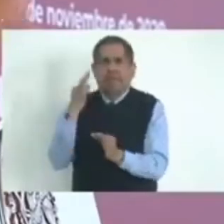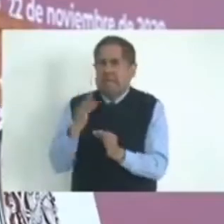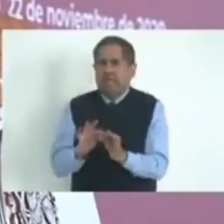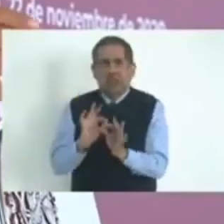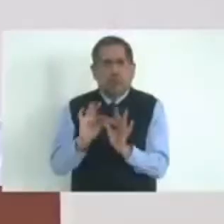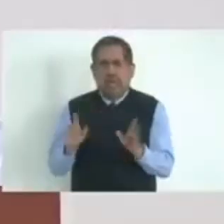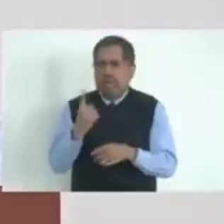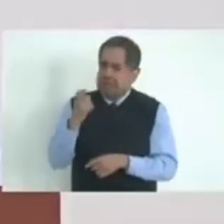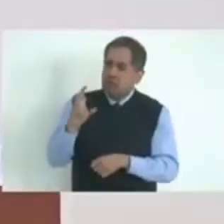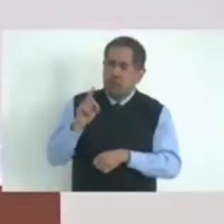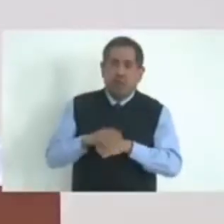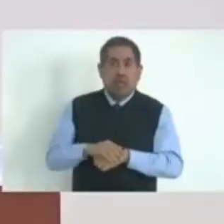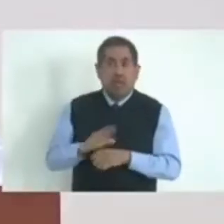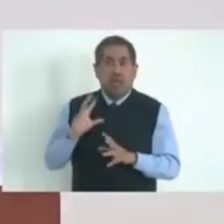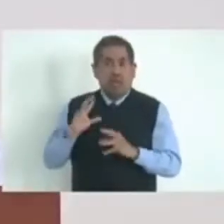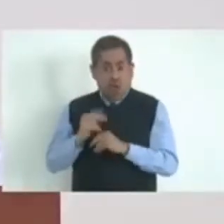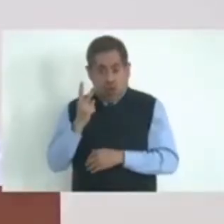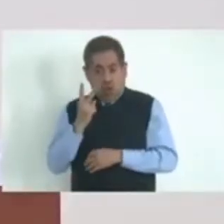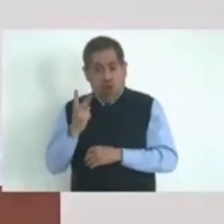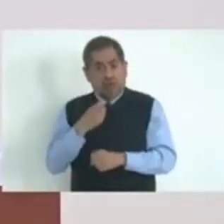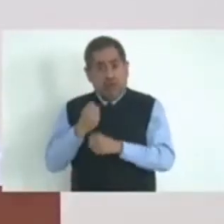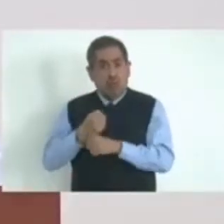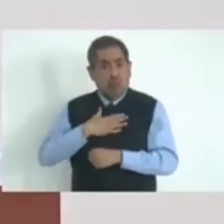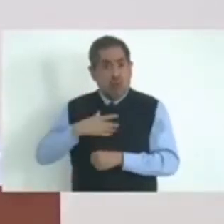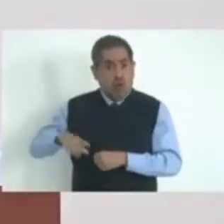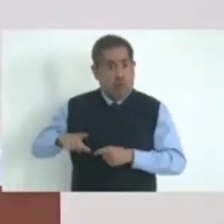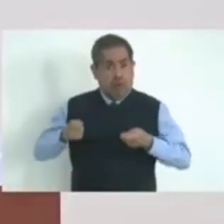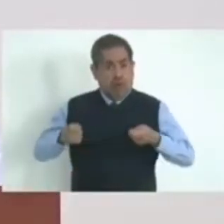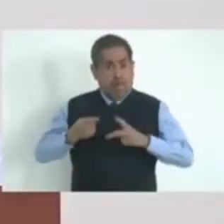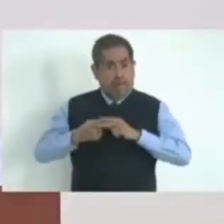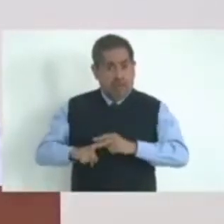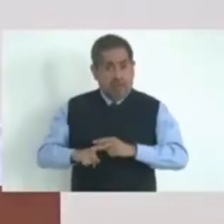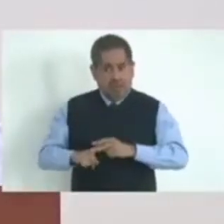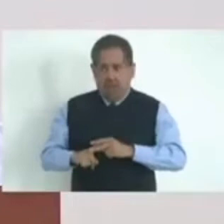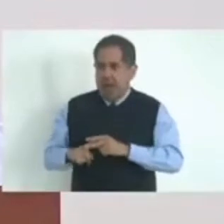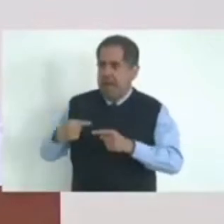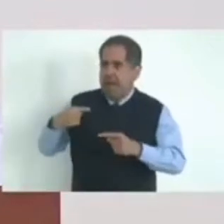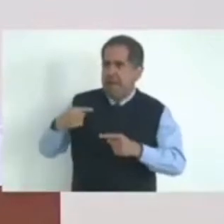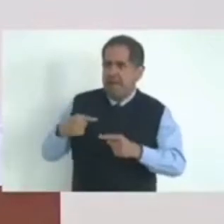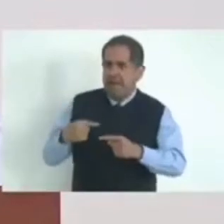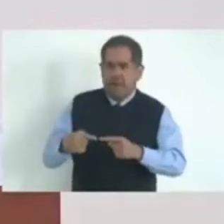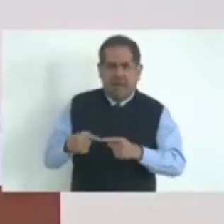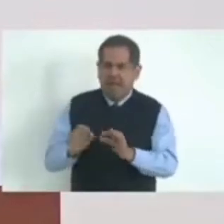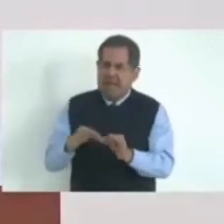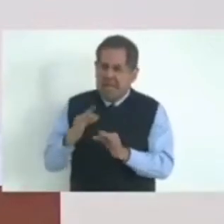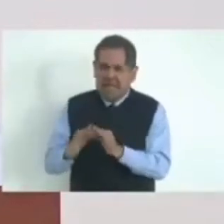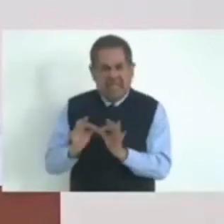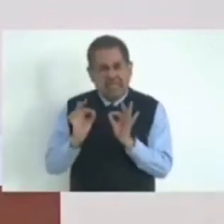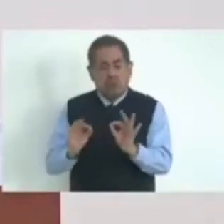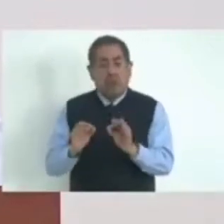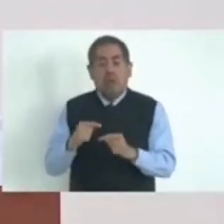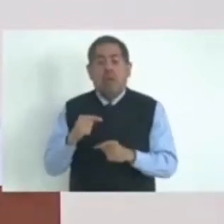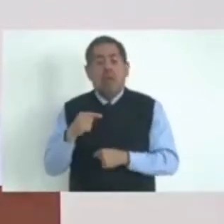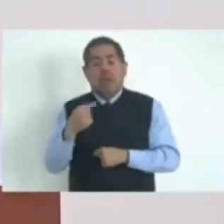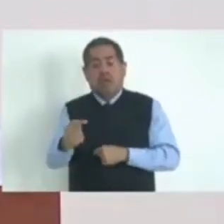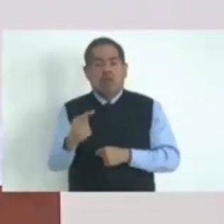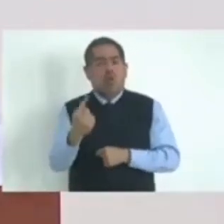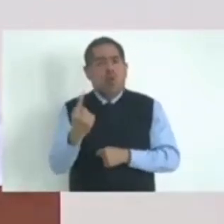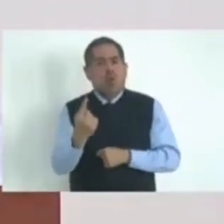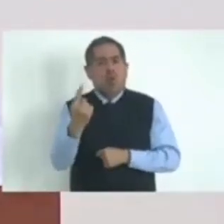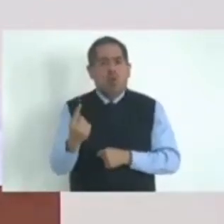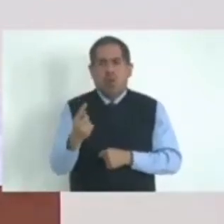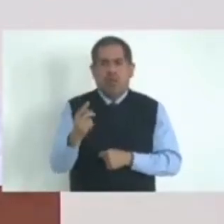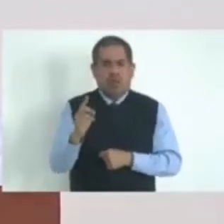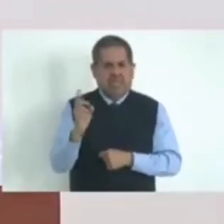vamos a cumplir dos años en el gobierno y eso es lo que voy a informar el día primero